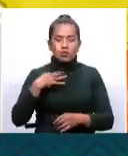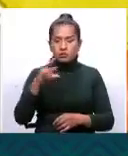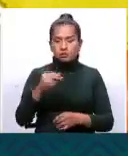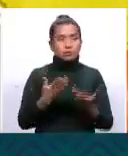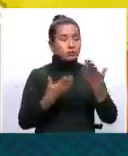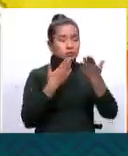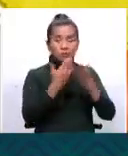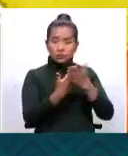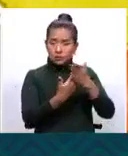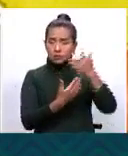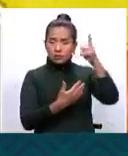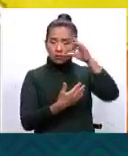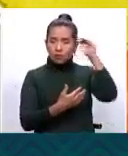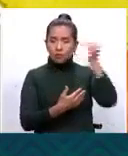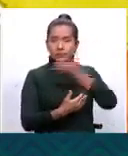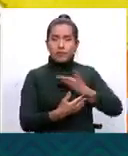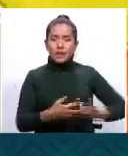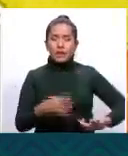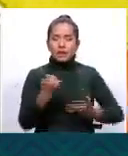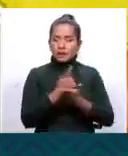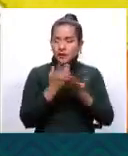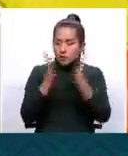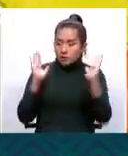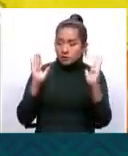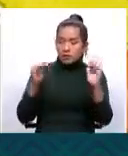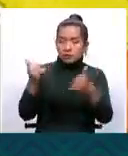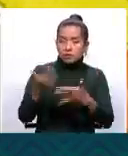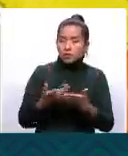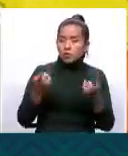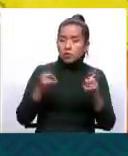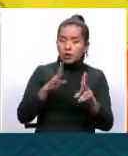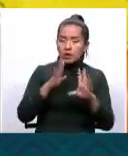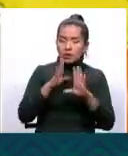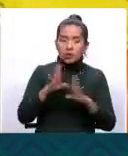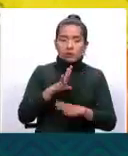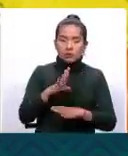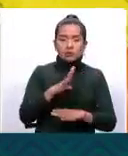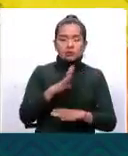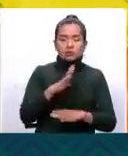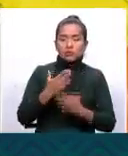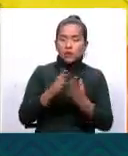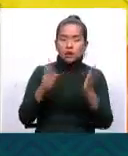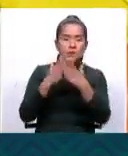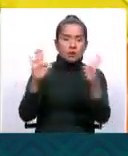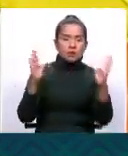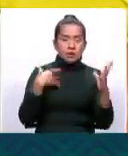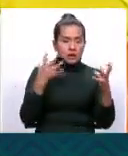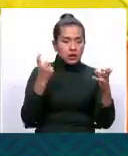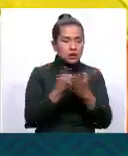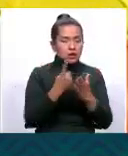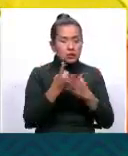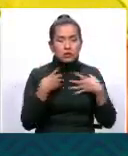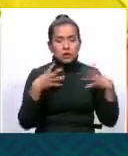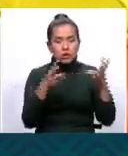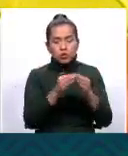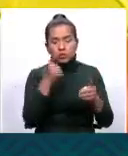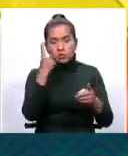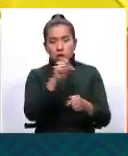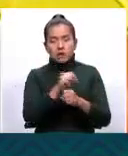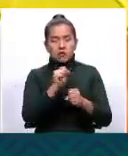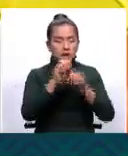siempre en el caso de la provincia Omasuyos y de las 20 provincias de La Paz, como el trabajo que venimos realizando para